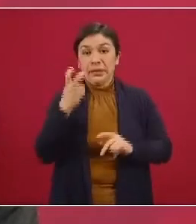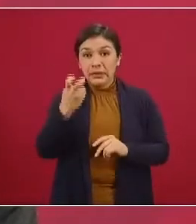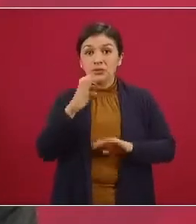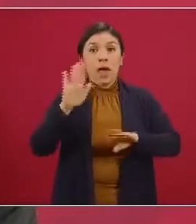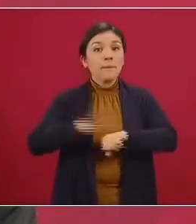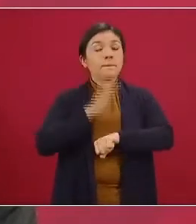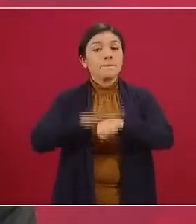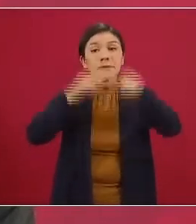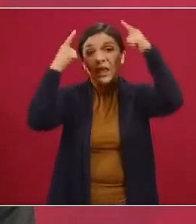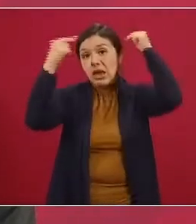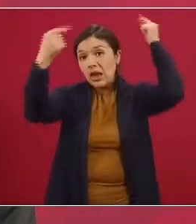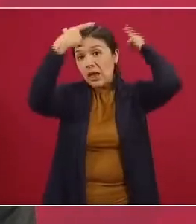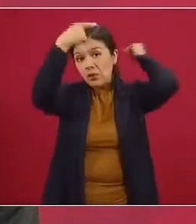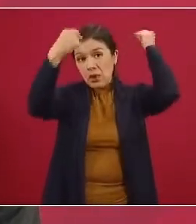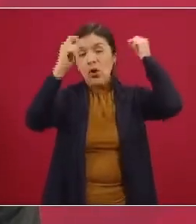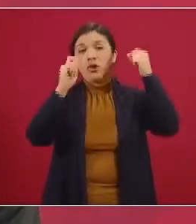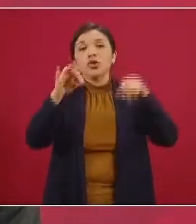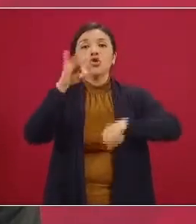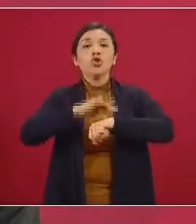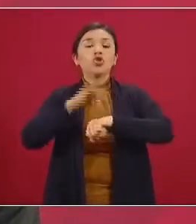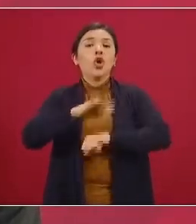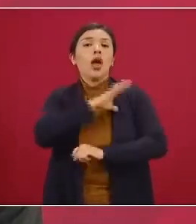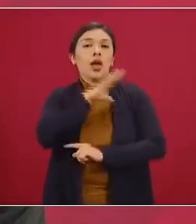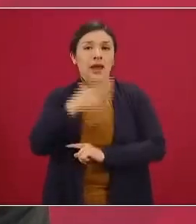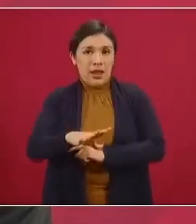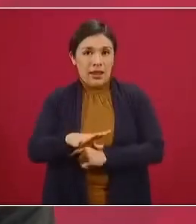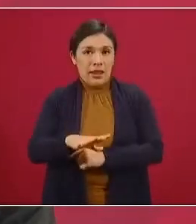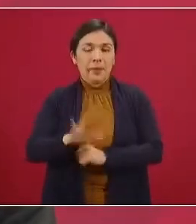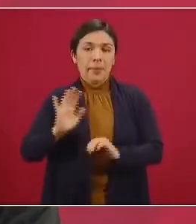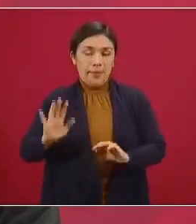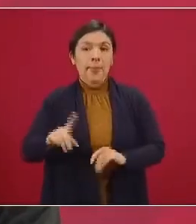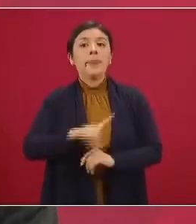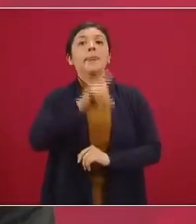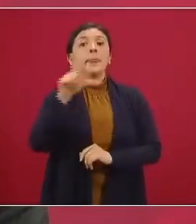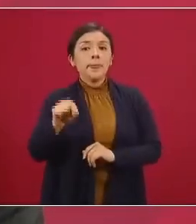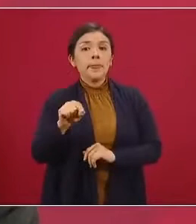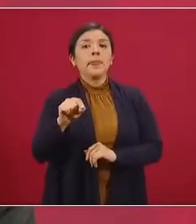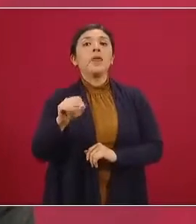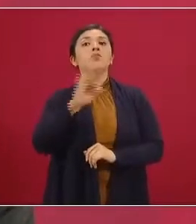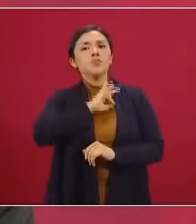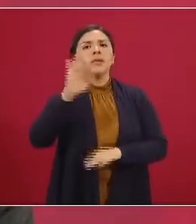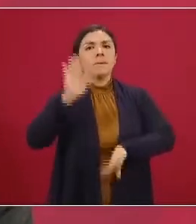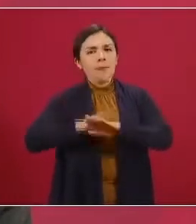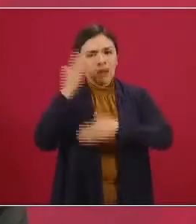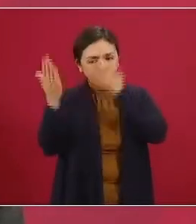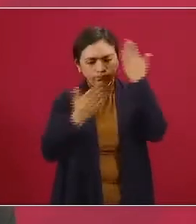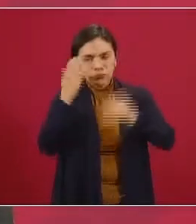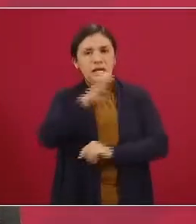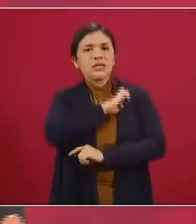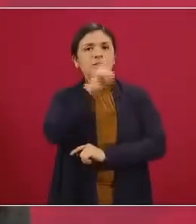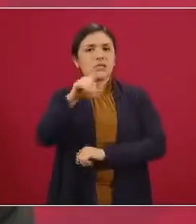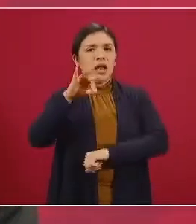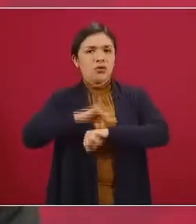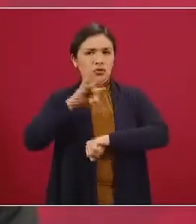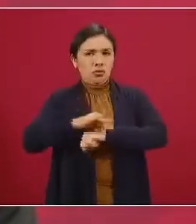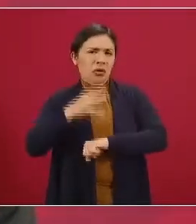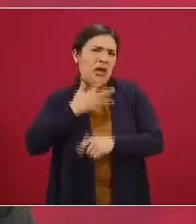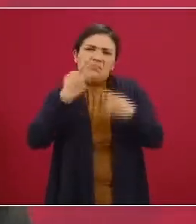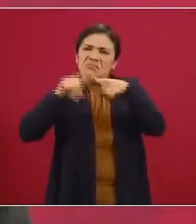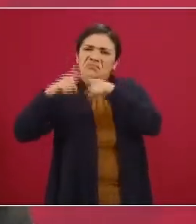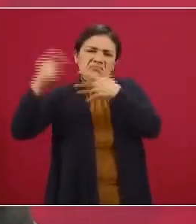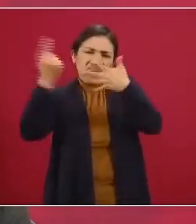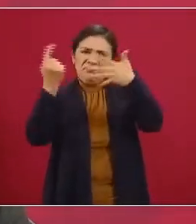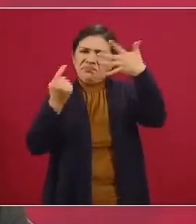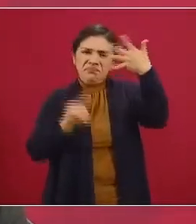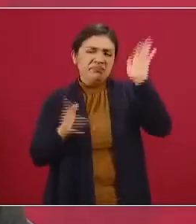gradúa una persona como médica o médico general. Pero después puede hacer una especialidad médica, hay varias especialidades